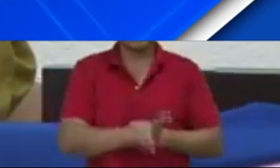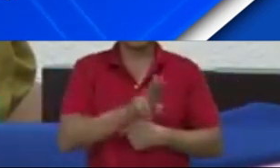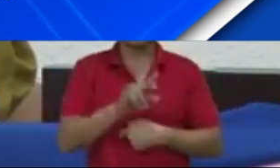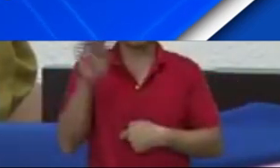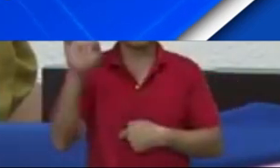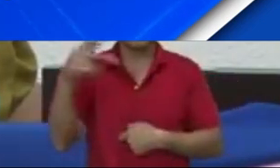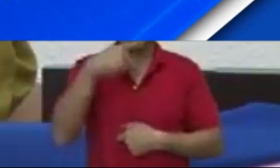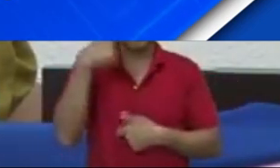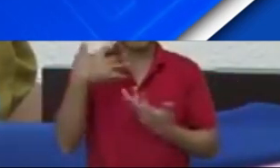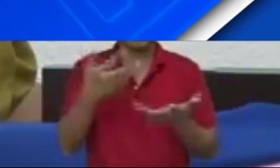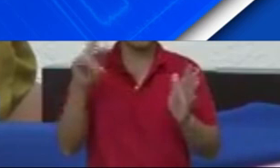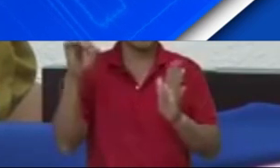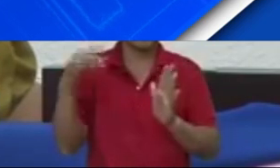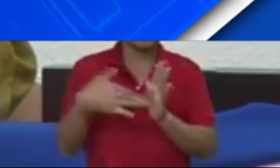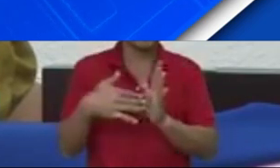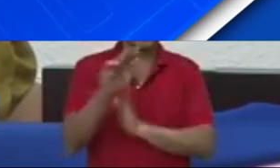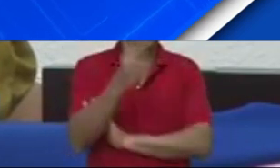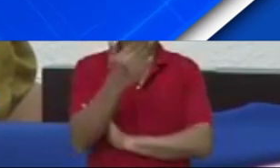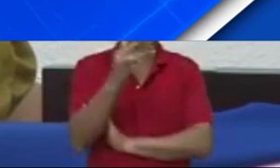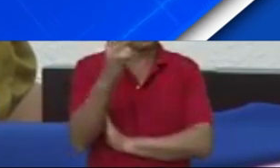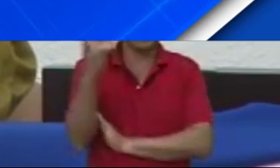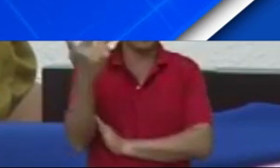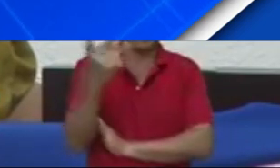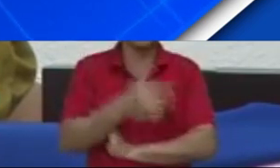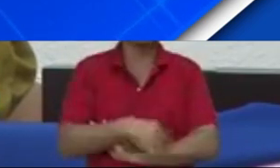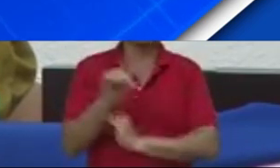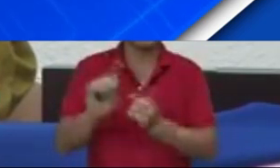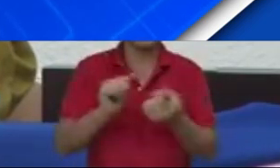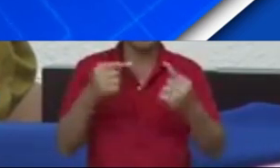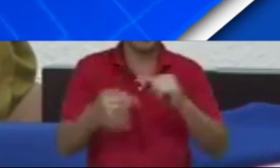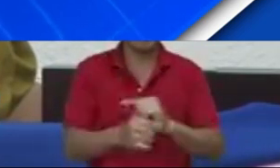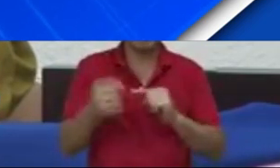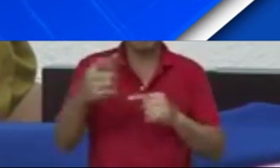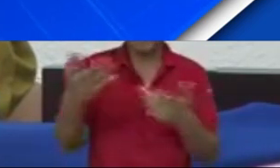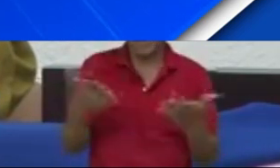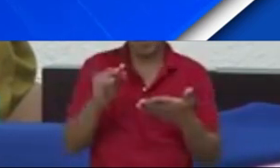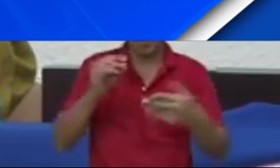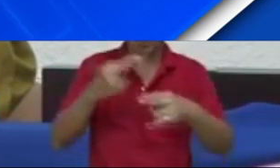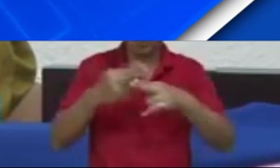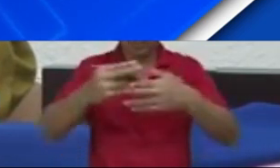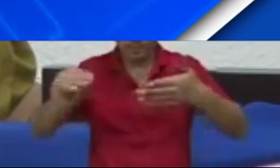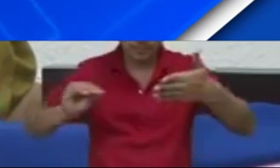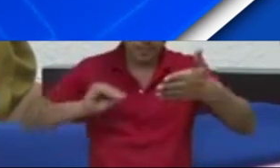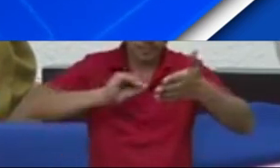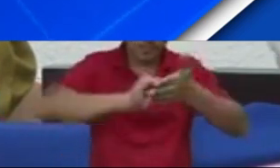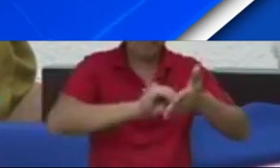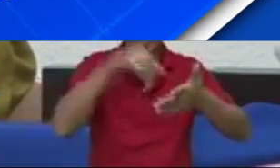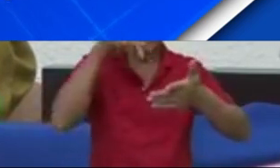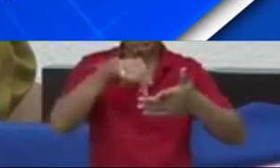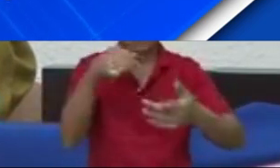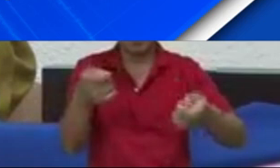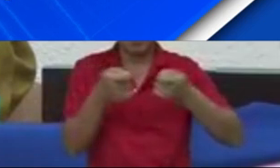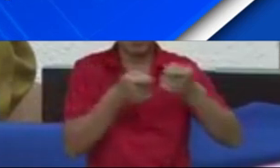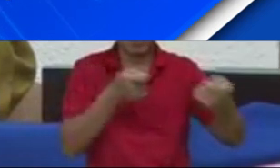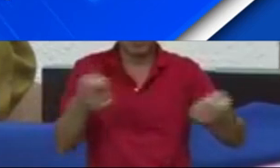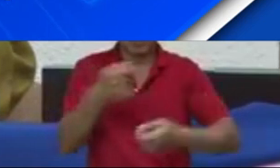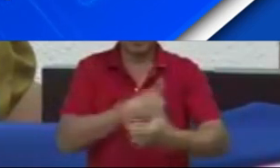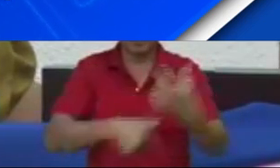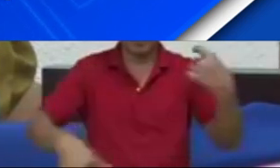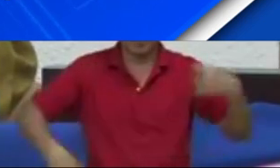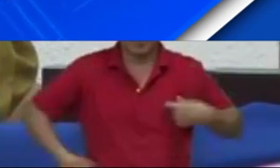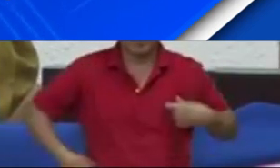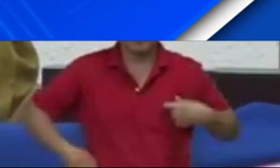de 1998. Y sus reformas en el sentido de adicionar bajo la rectoría sectorial de la Presidencia de la República el